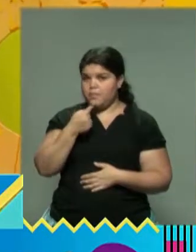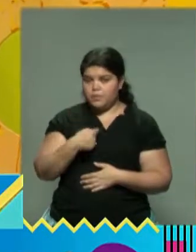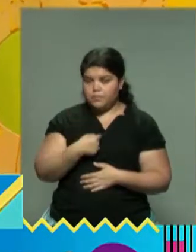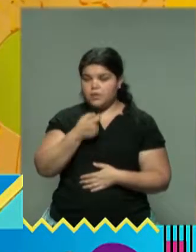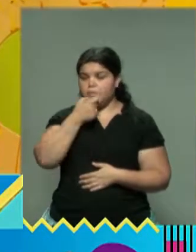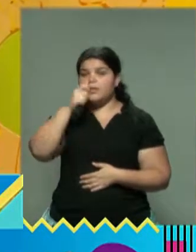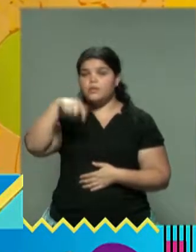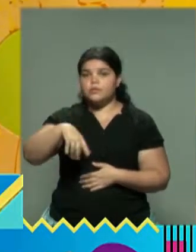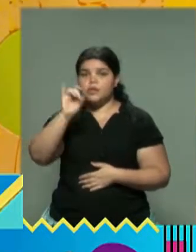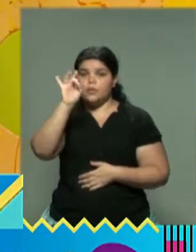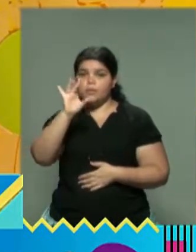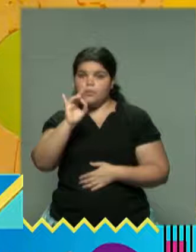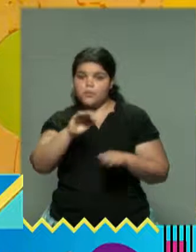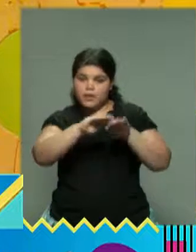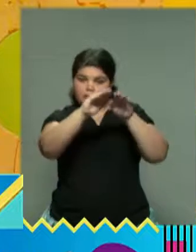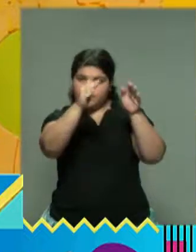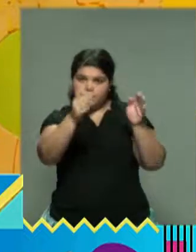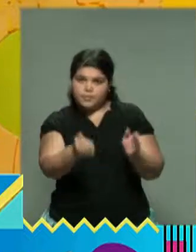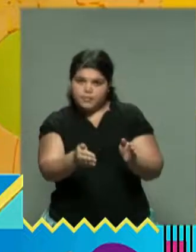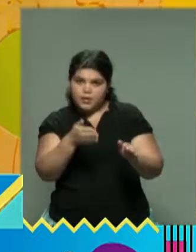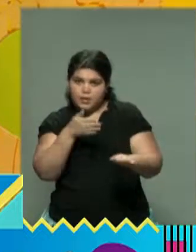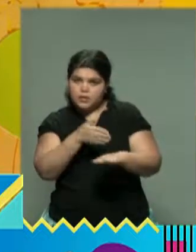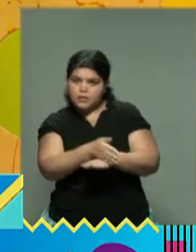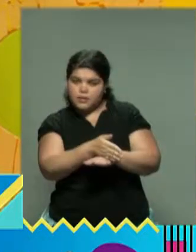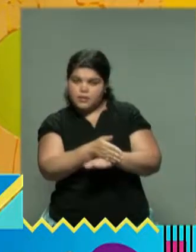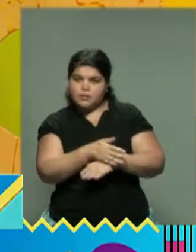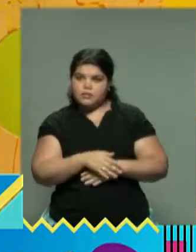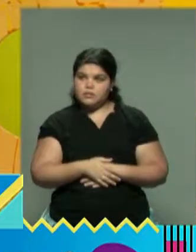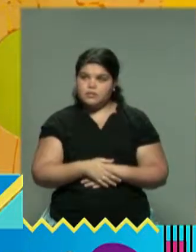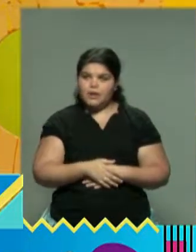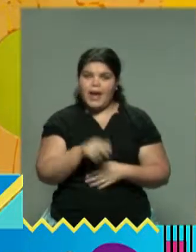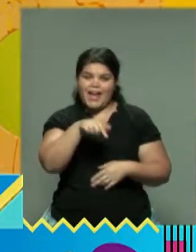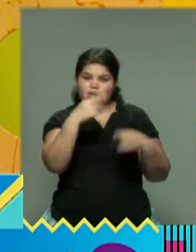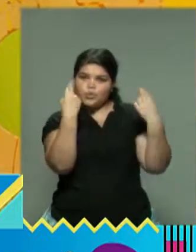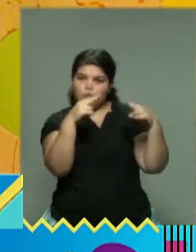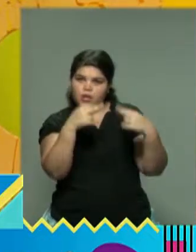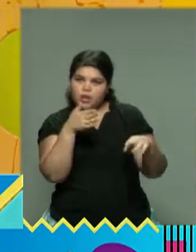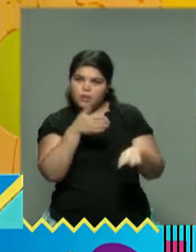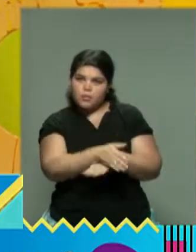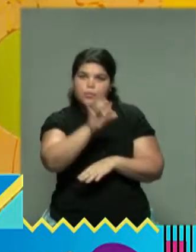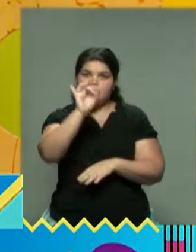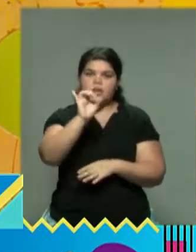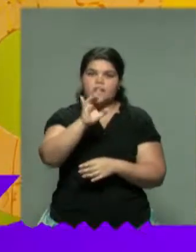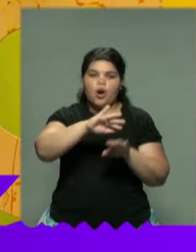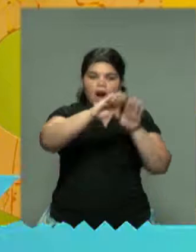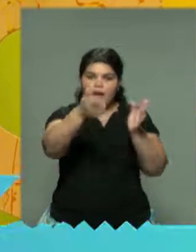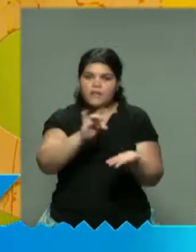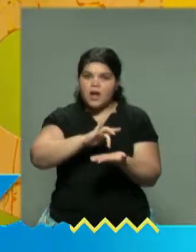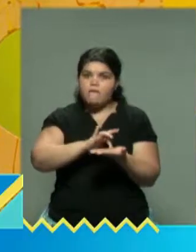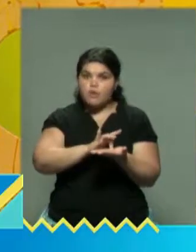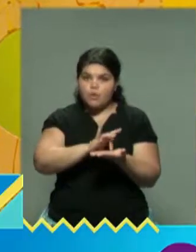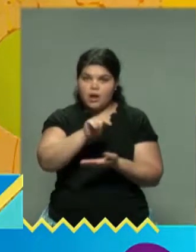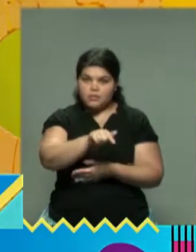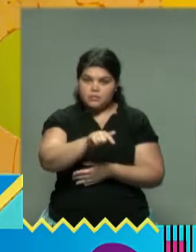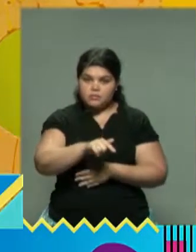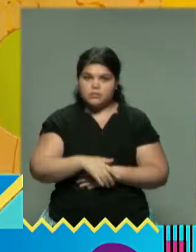Mendoza la única cavidad que hay para realizar en turismo es Caverna de las Brujas, que actualmente